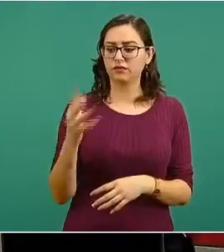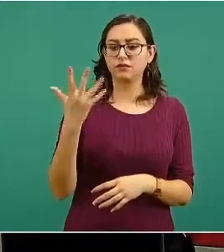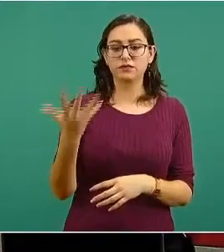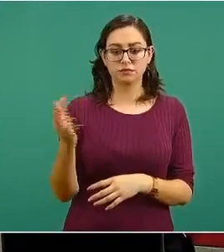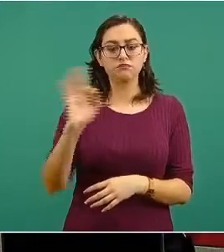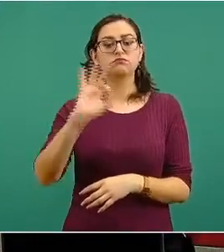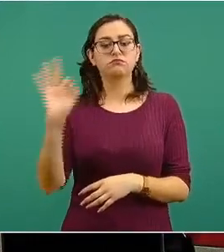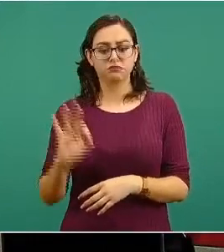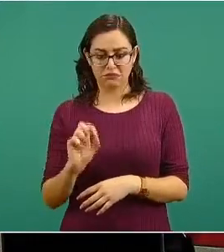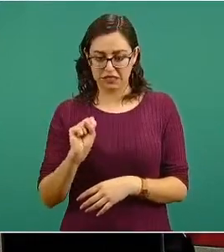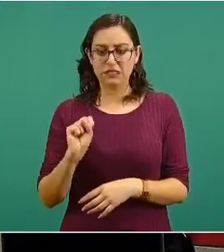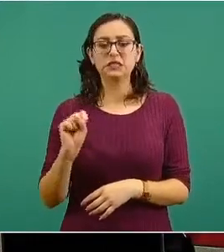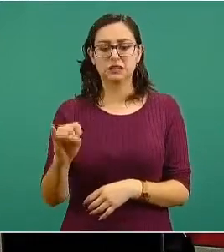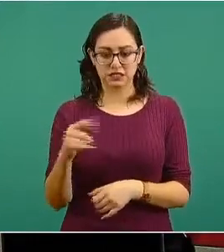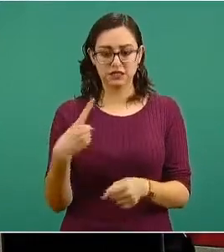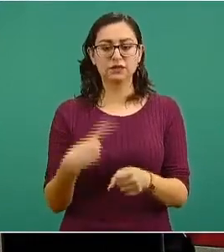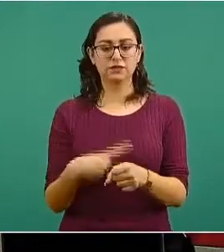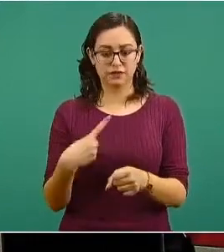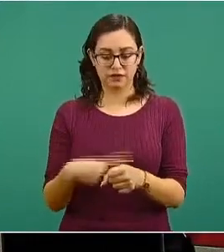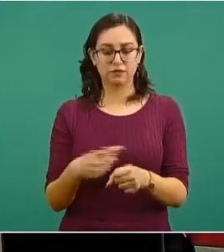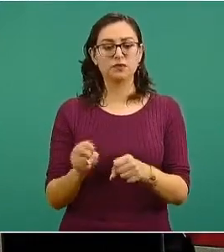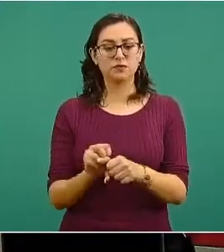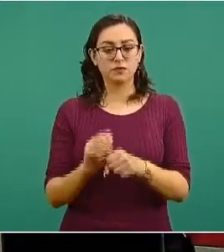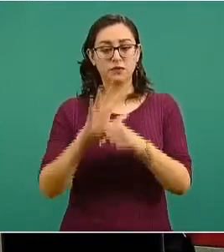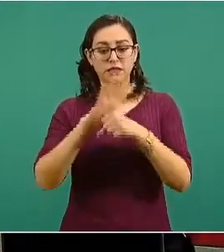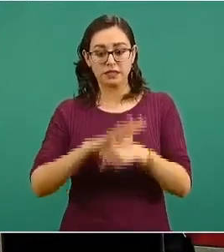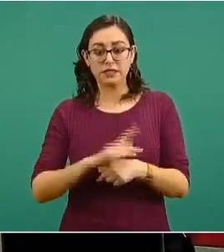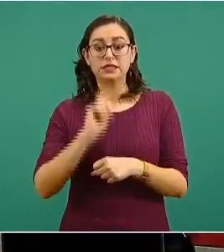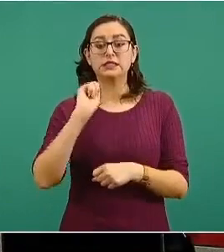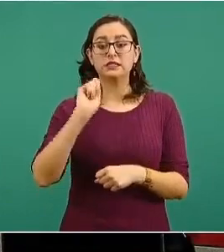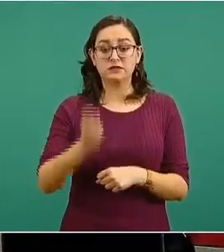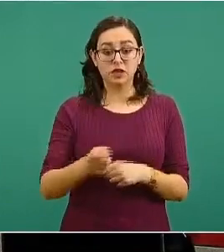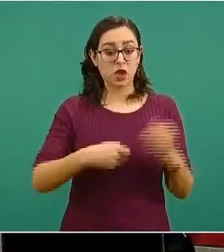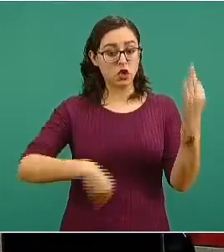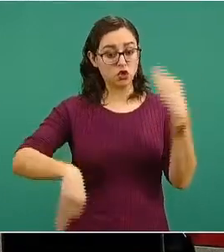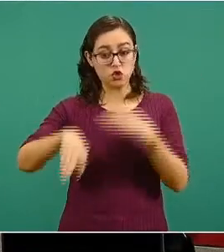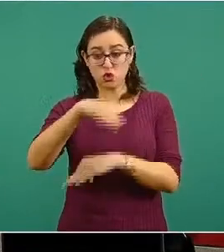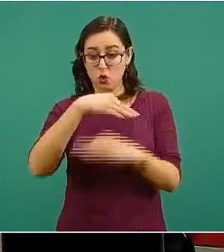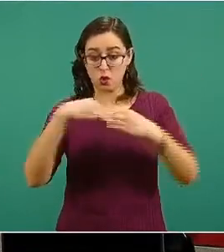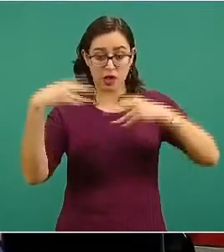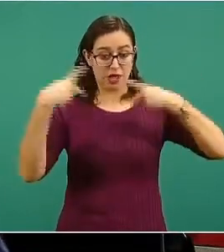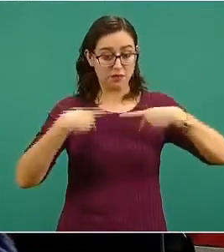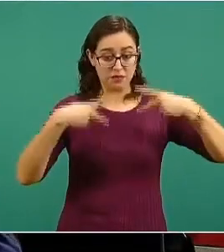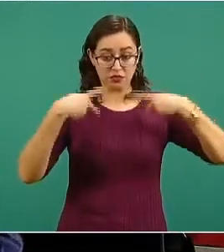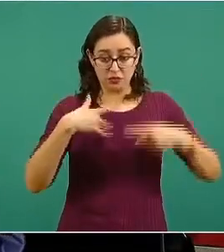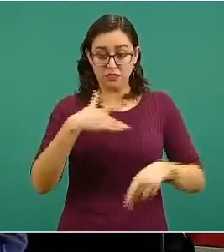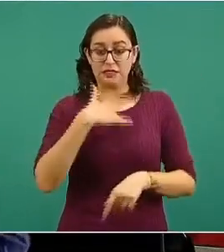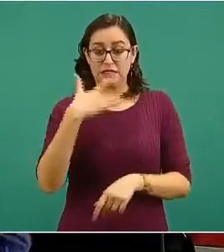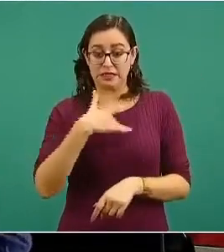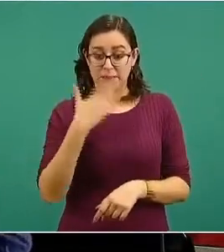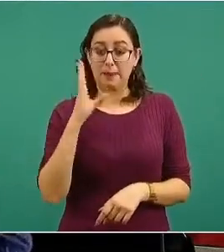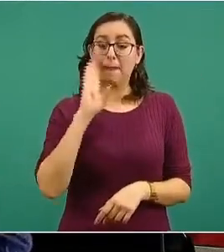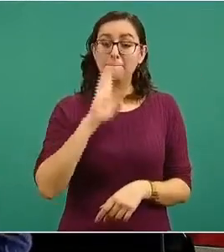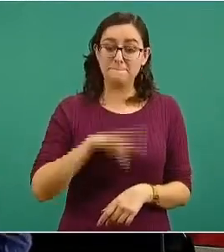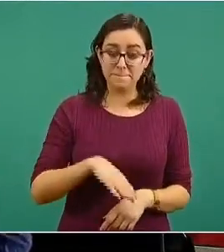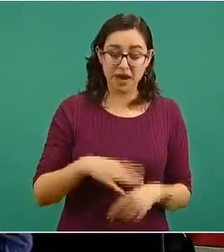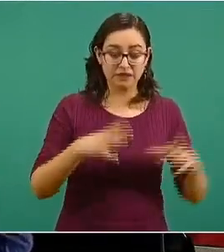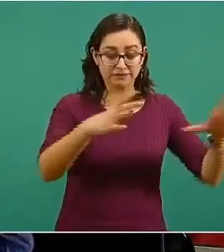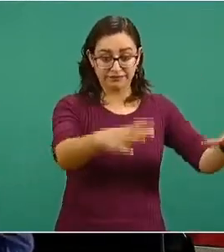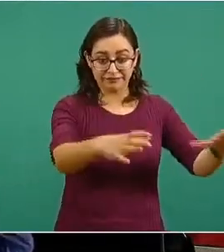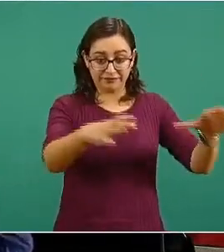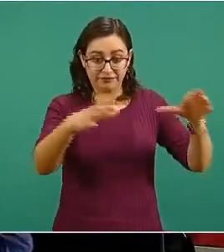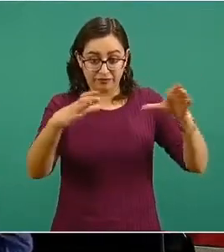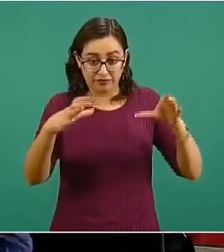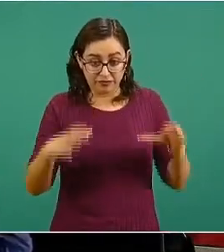de positividad al virus SARS-CoV-2, es decir, de todos los registros que tenemos que tienen síndrome COVID,